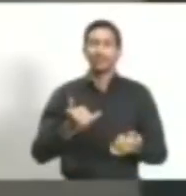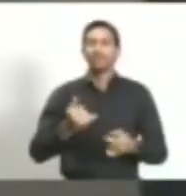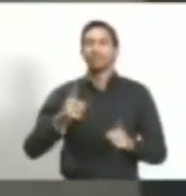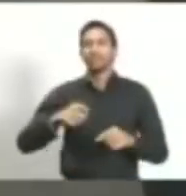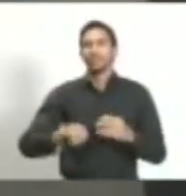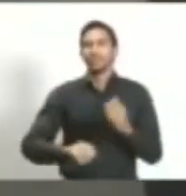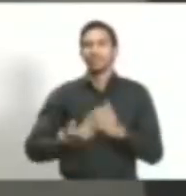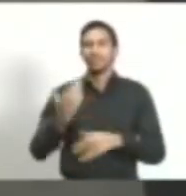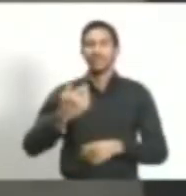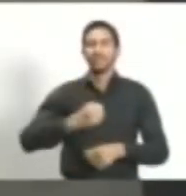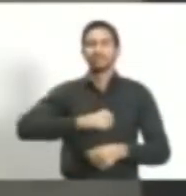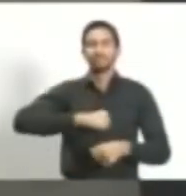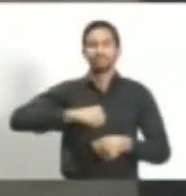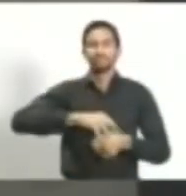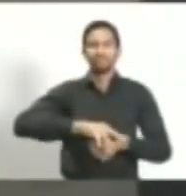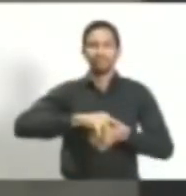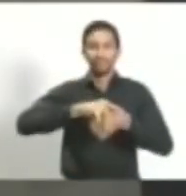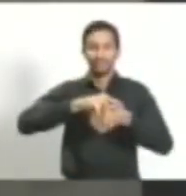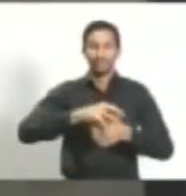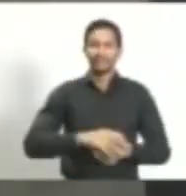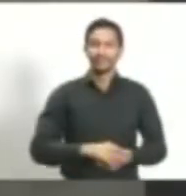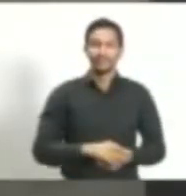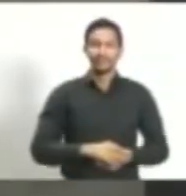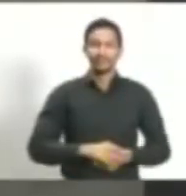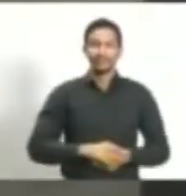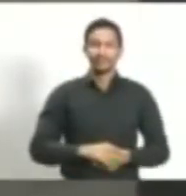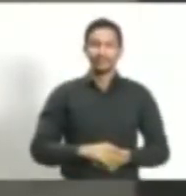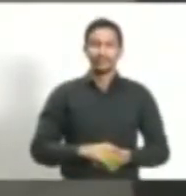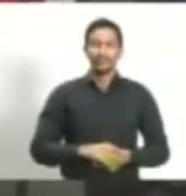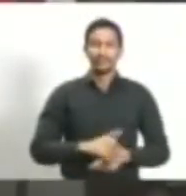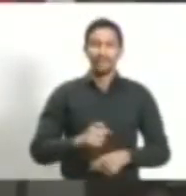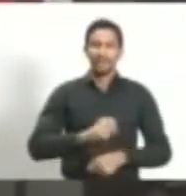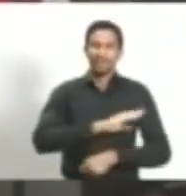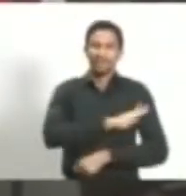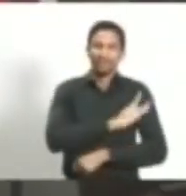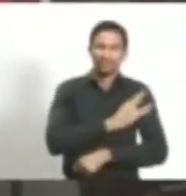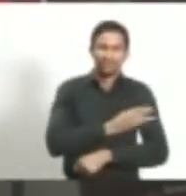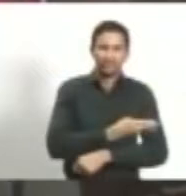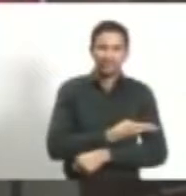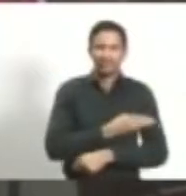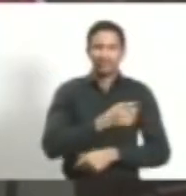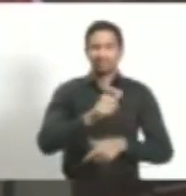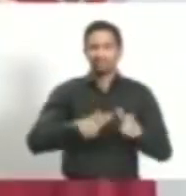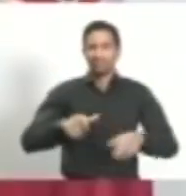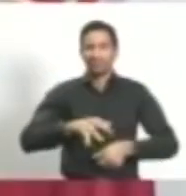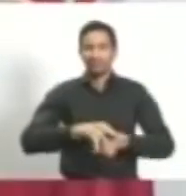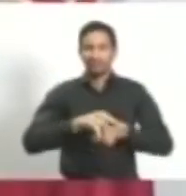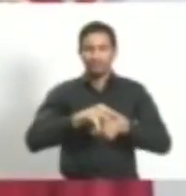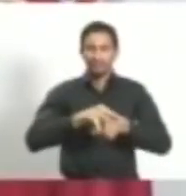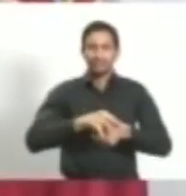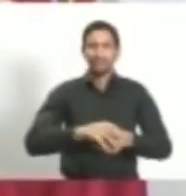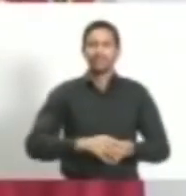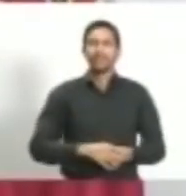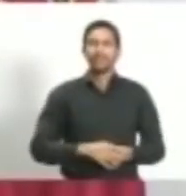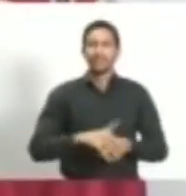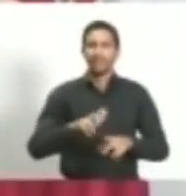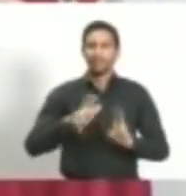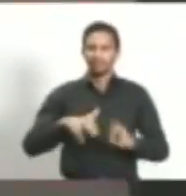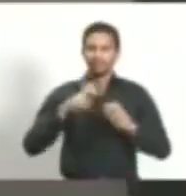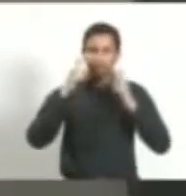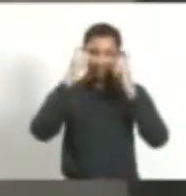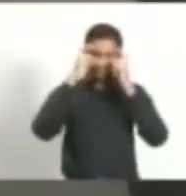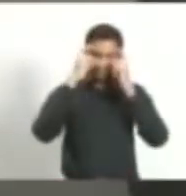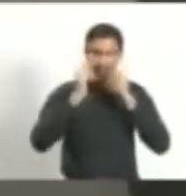médico. Fortalecer particularmente a los médicos en cuanto al conocimiento que